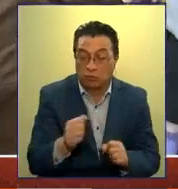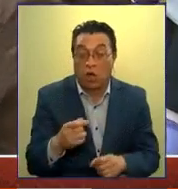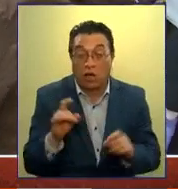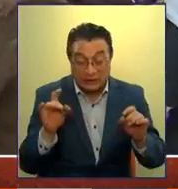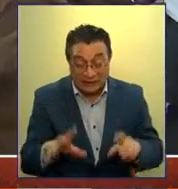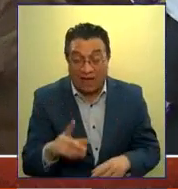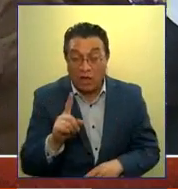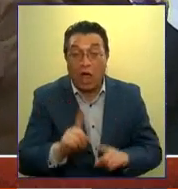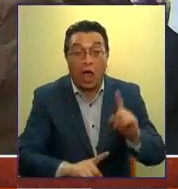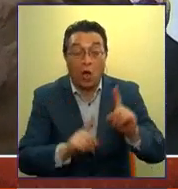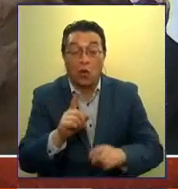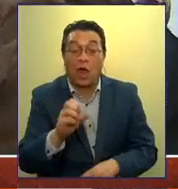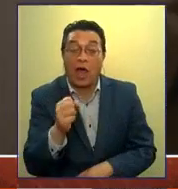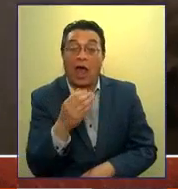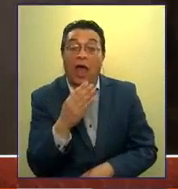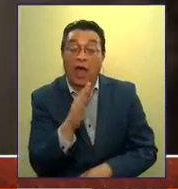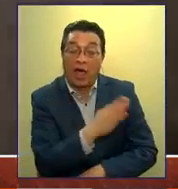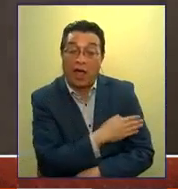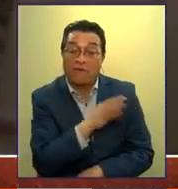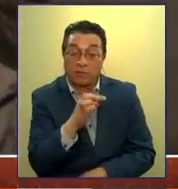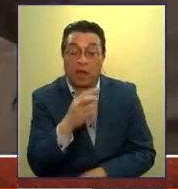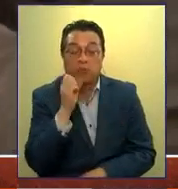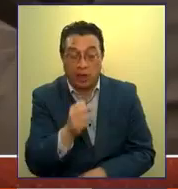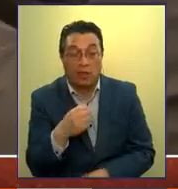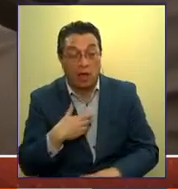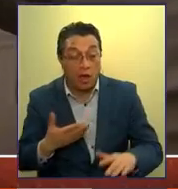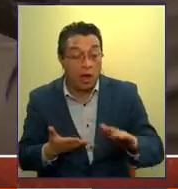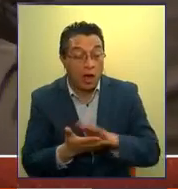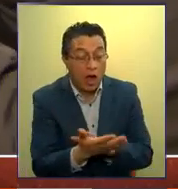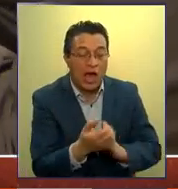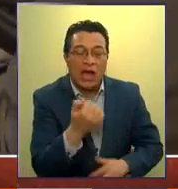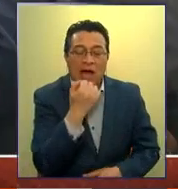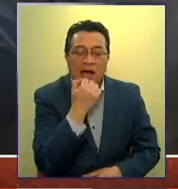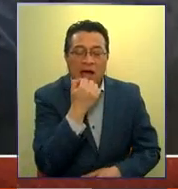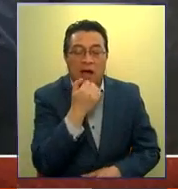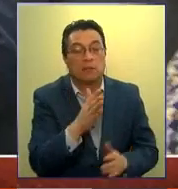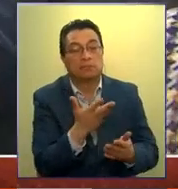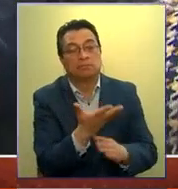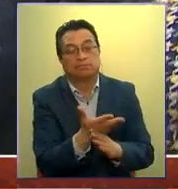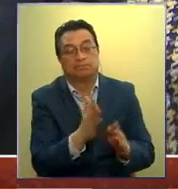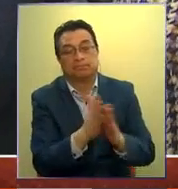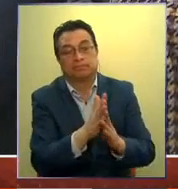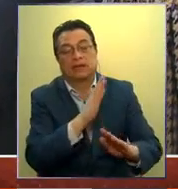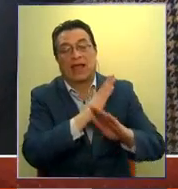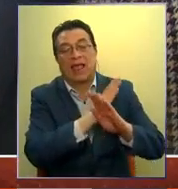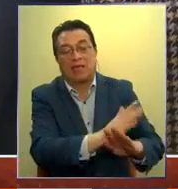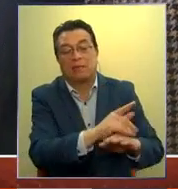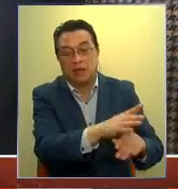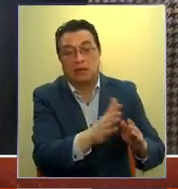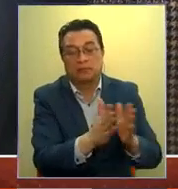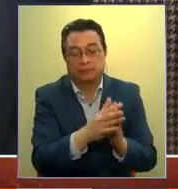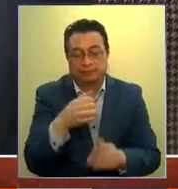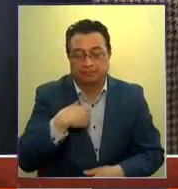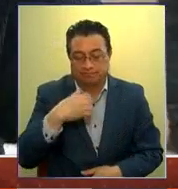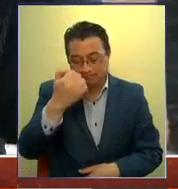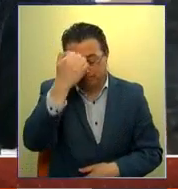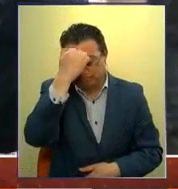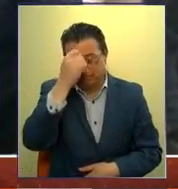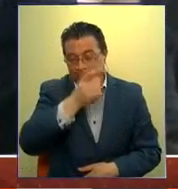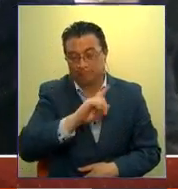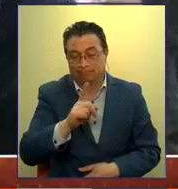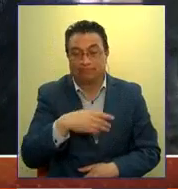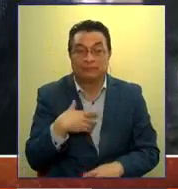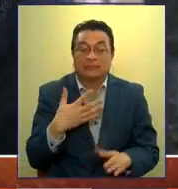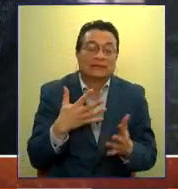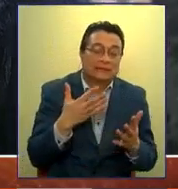algunas AFP están dando la opción de eliminar la primera solicitud, por ejemplo, porque tenga algún error o me arrepentí en el monto también que quise